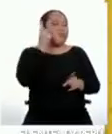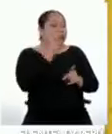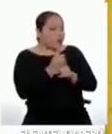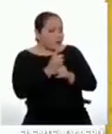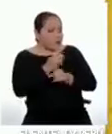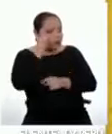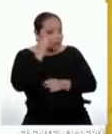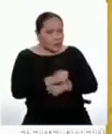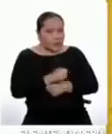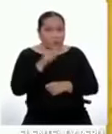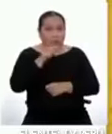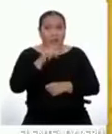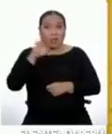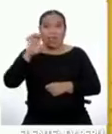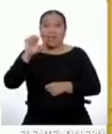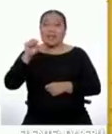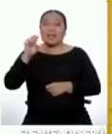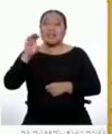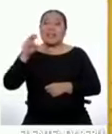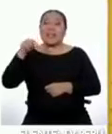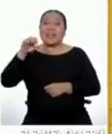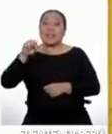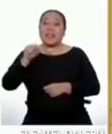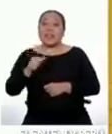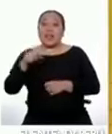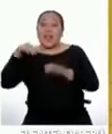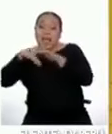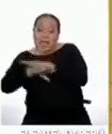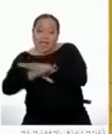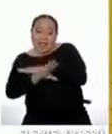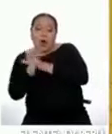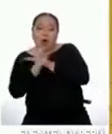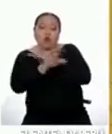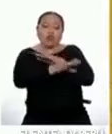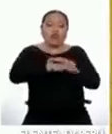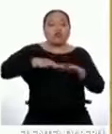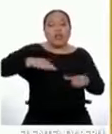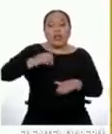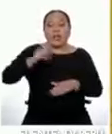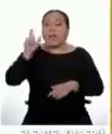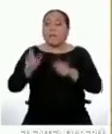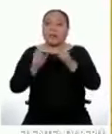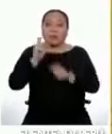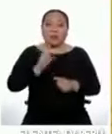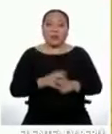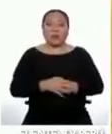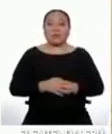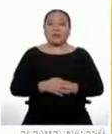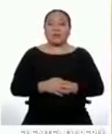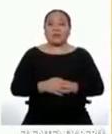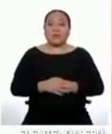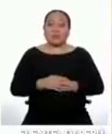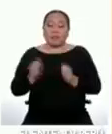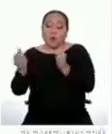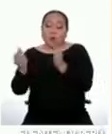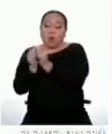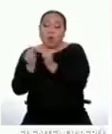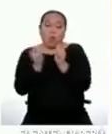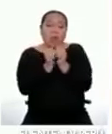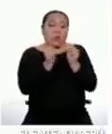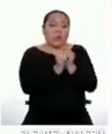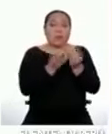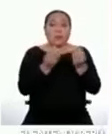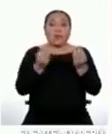Efectivamente, Yanira. Las escenas se distinguen por la entrada y salida de determinados personajes. Si juntas